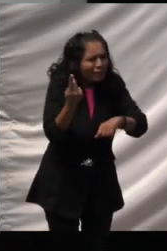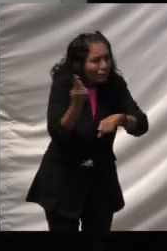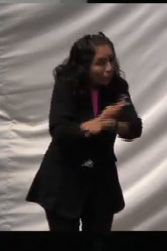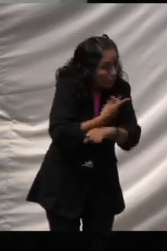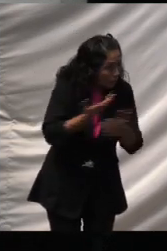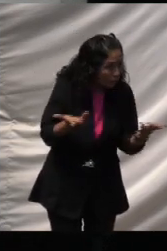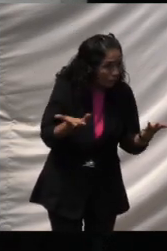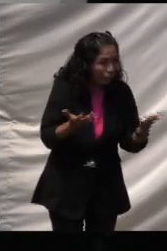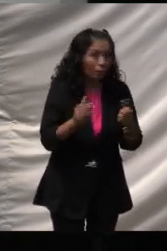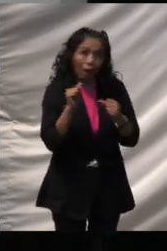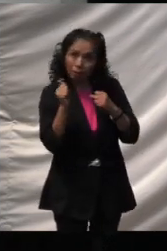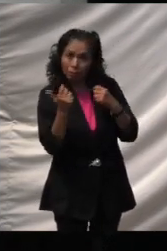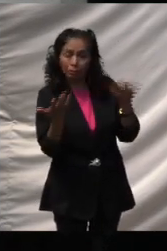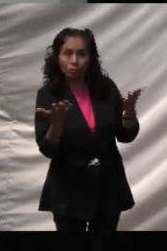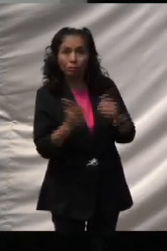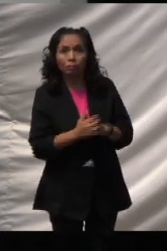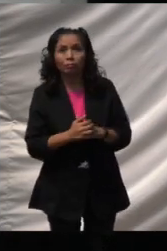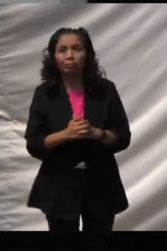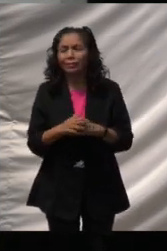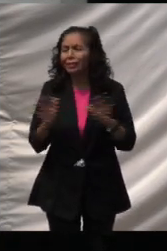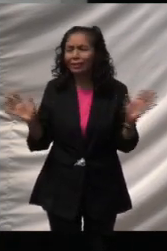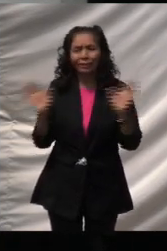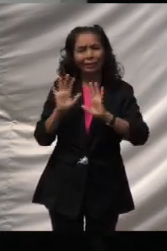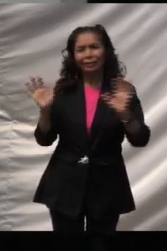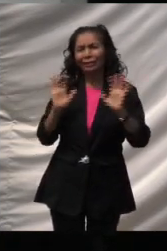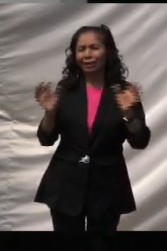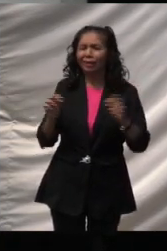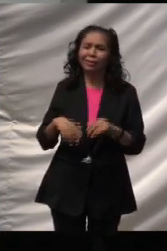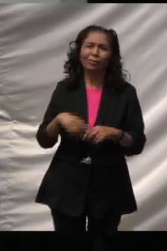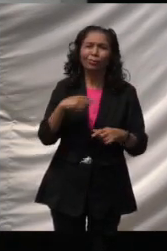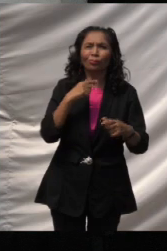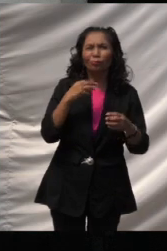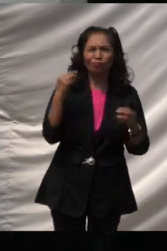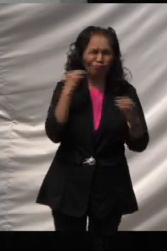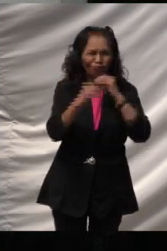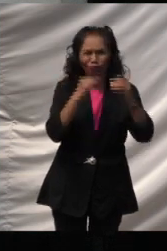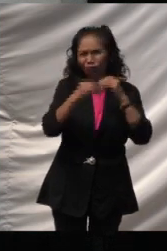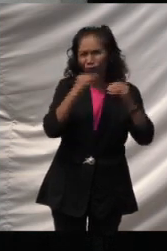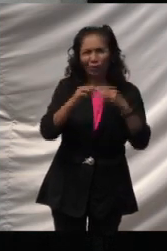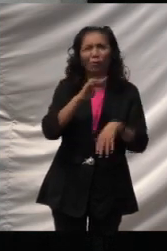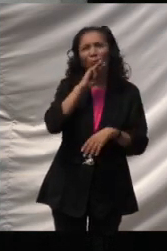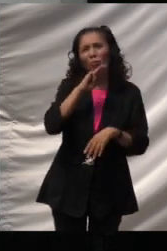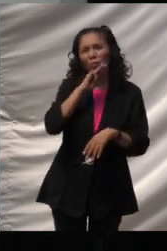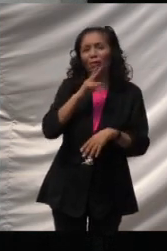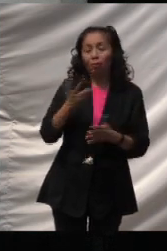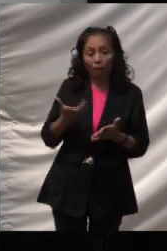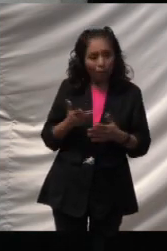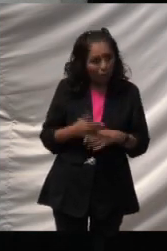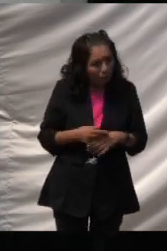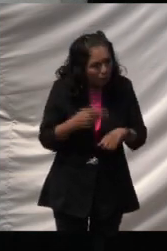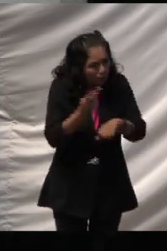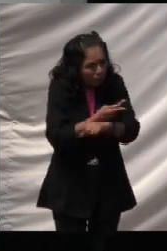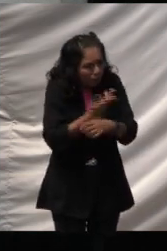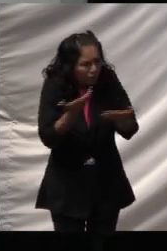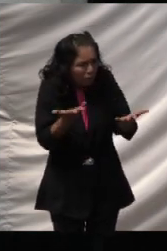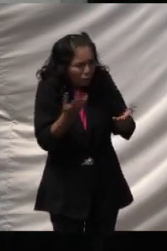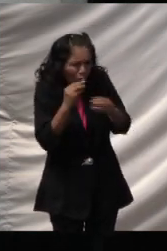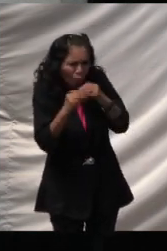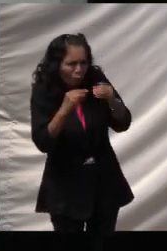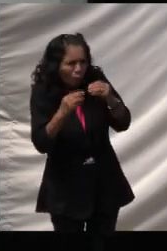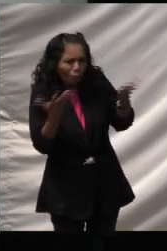pasa algo? Solo tuve una discusión con mi madre esta mañana, nada más. ¿Sobre qué discutían?